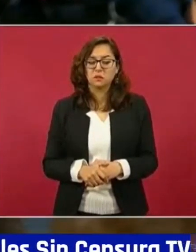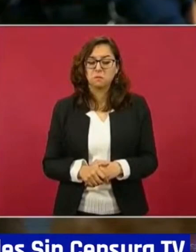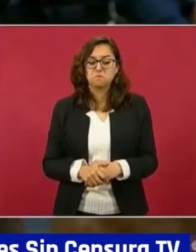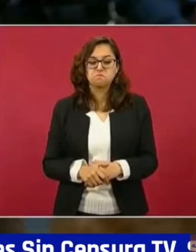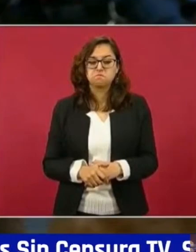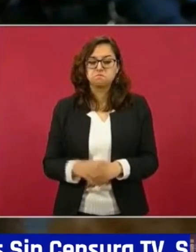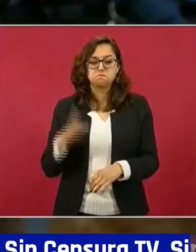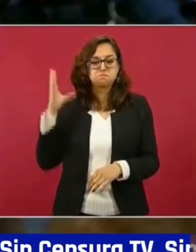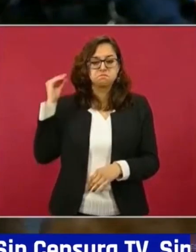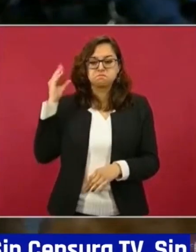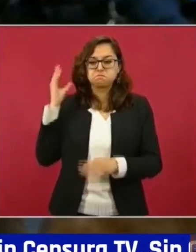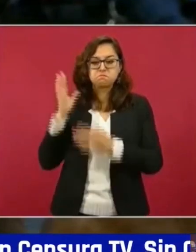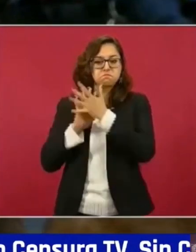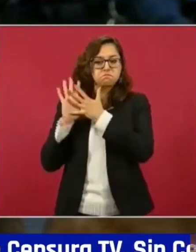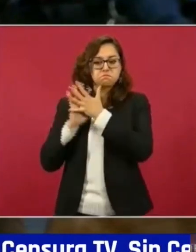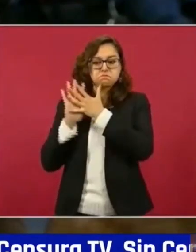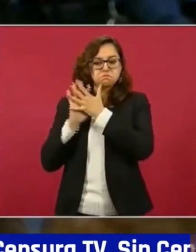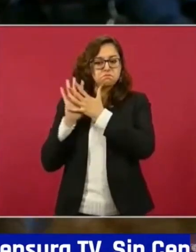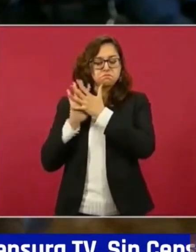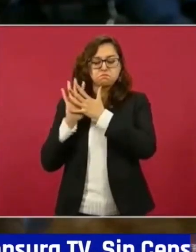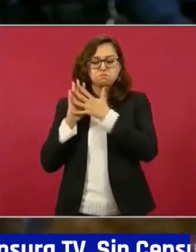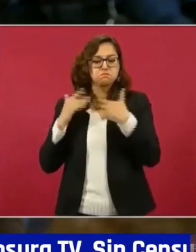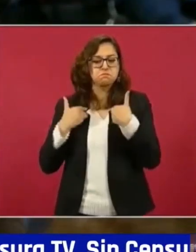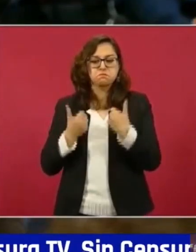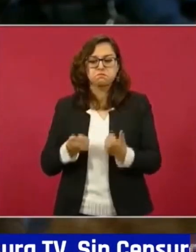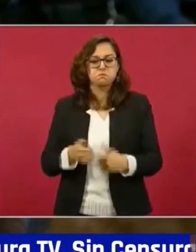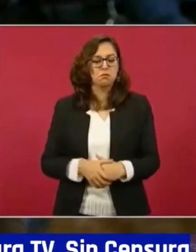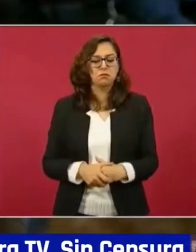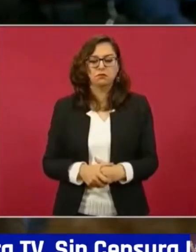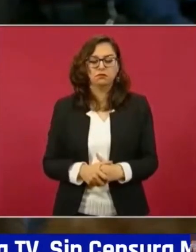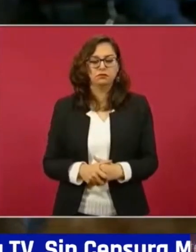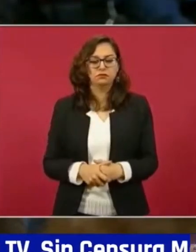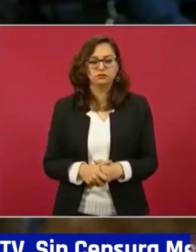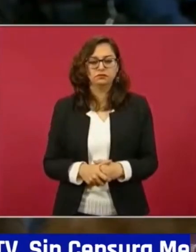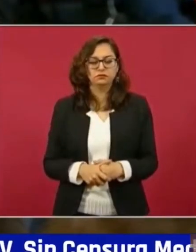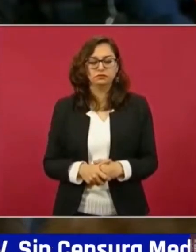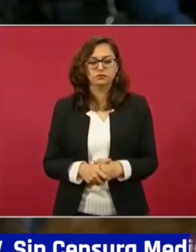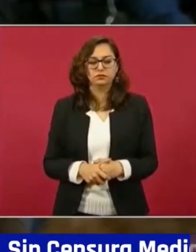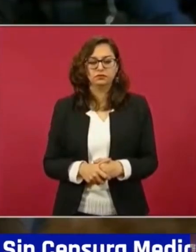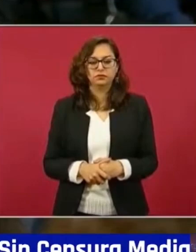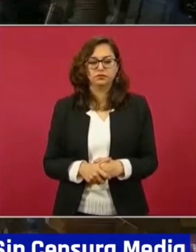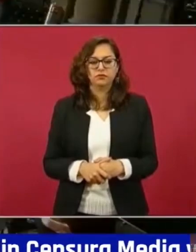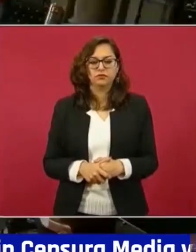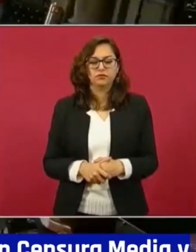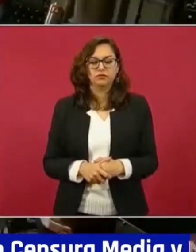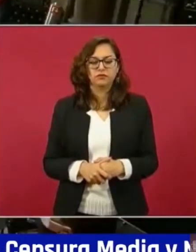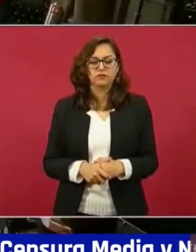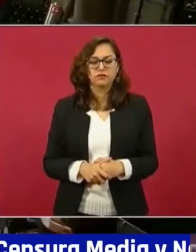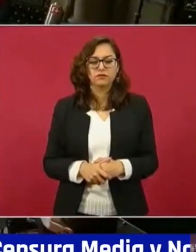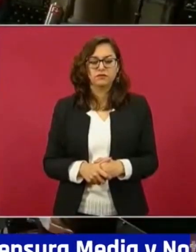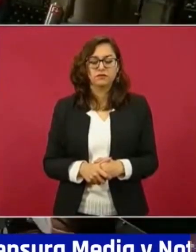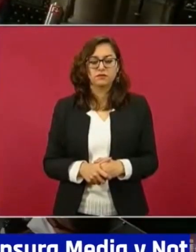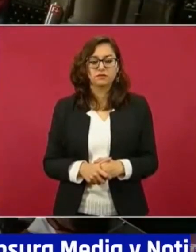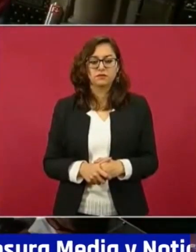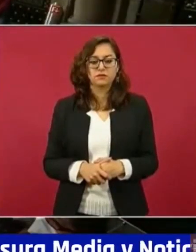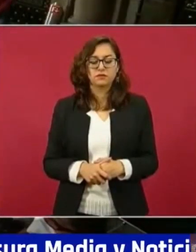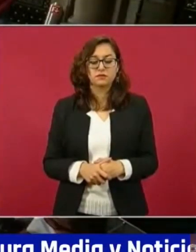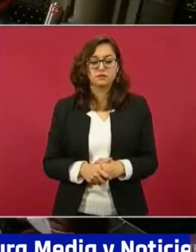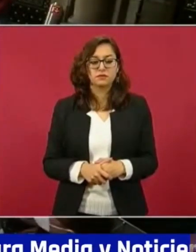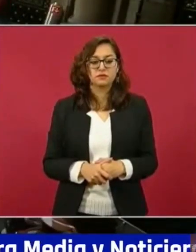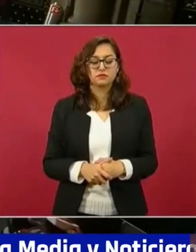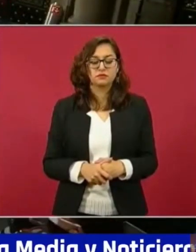pueda postular Ricardo Aldana por el tema de la edad y del tipo de plaza que tiene. Bueno, aquí ya